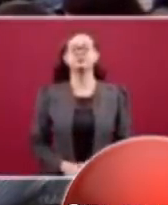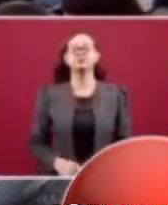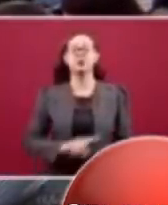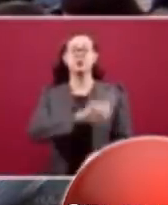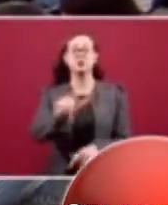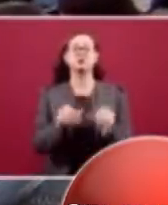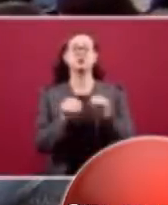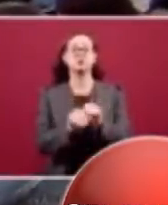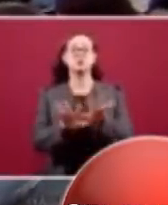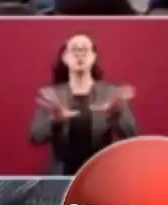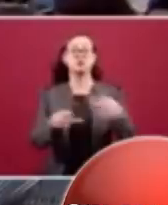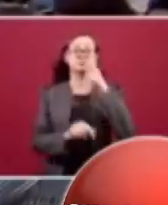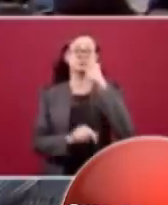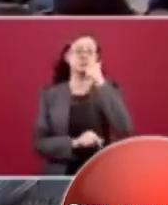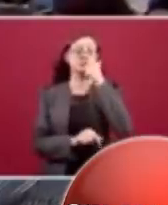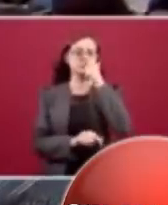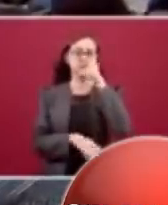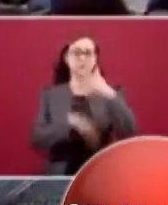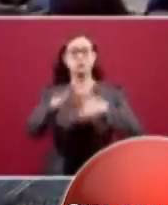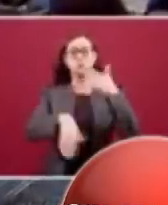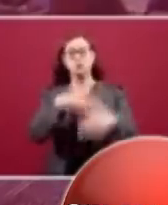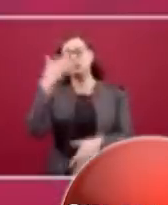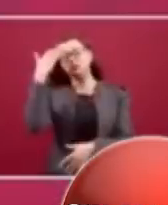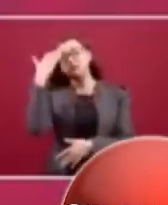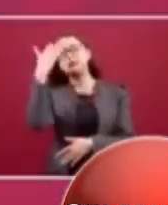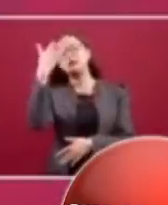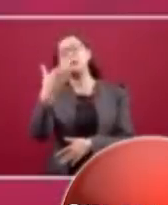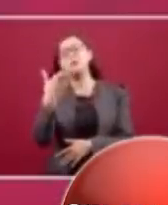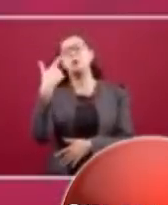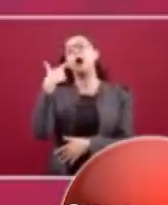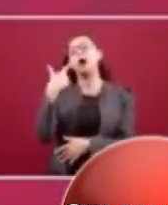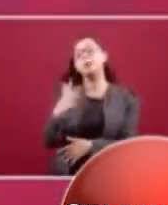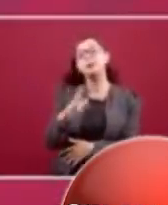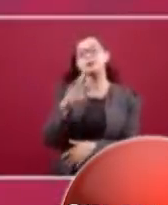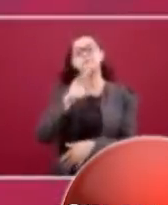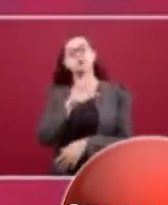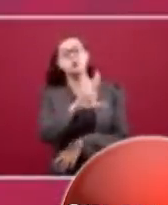Luego, el derecho de réplica. Hay periódicos